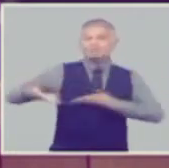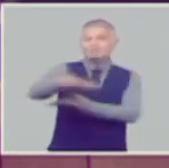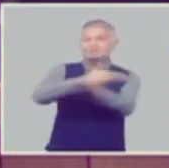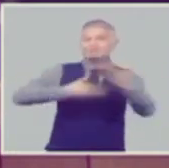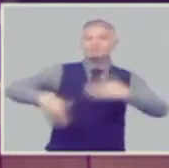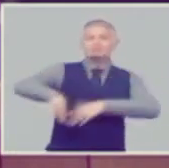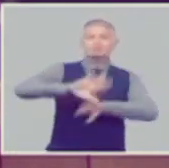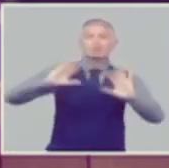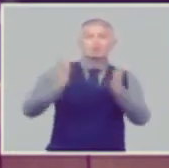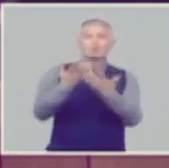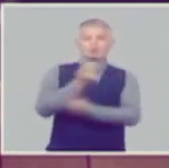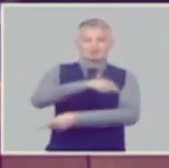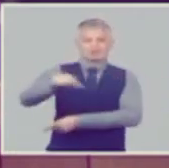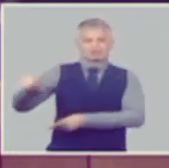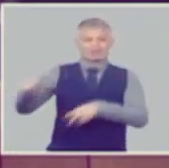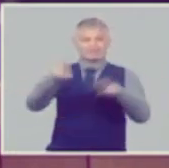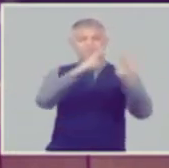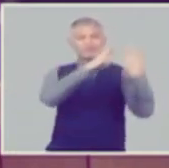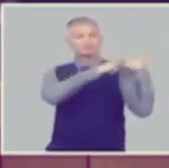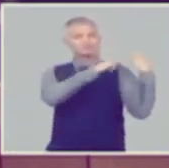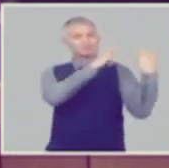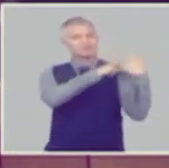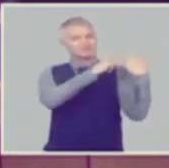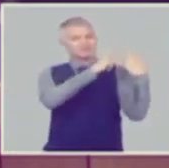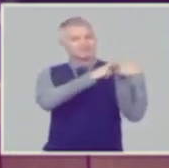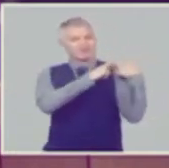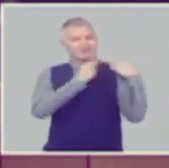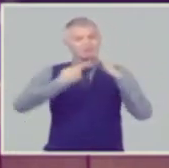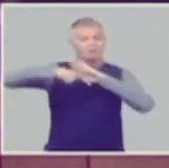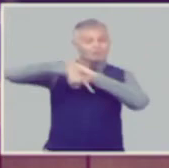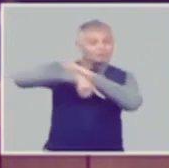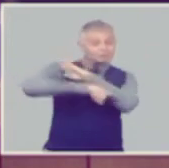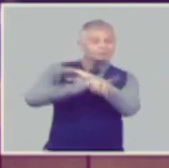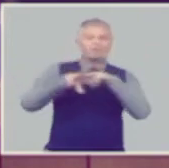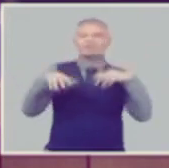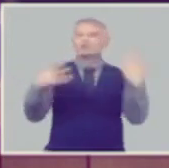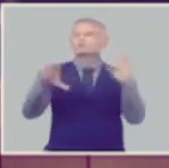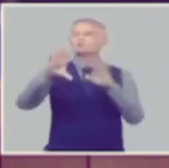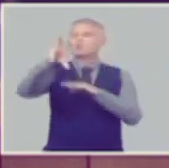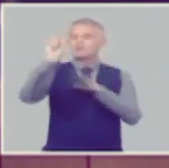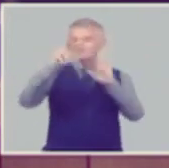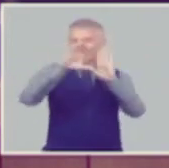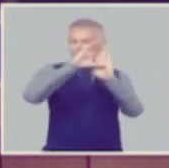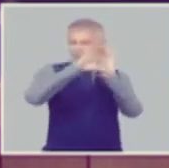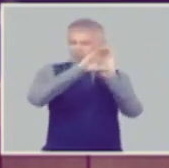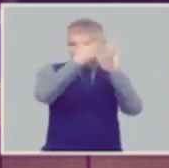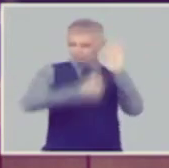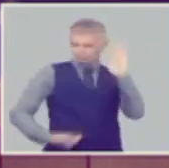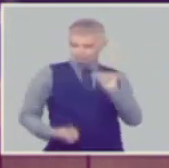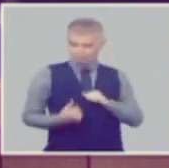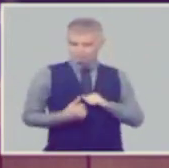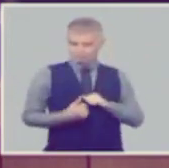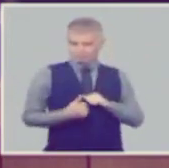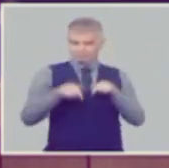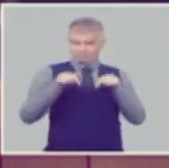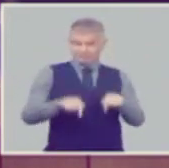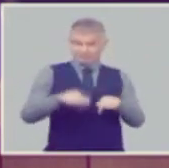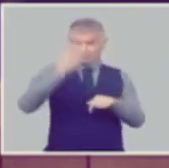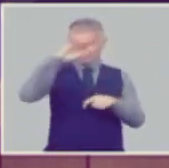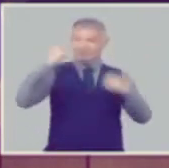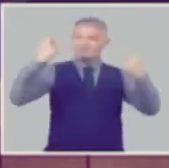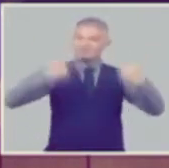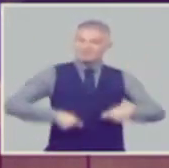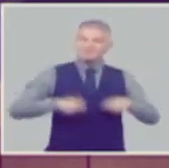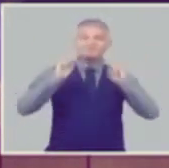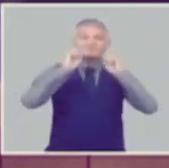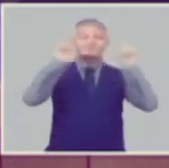una responsabilidad que se profundizó con la nueva Constitución. Es vital para la nación mantener vivo y en desarrollo